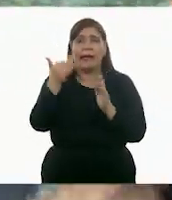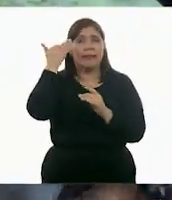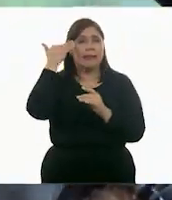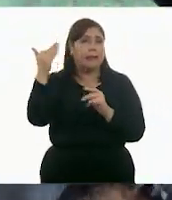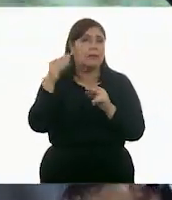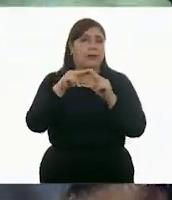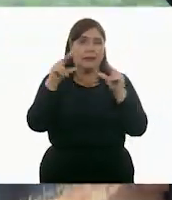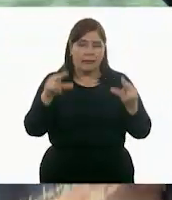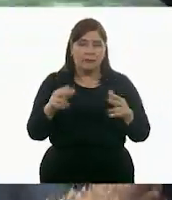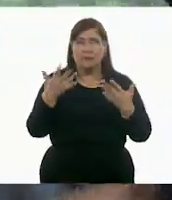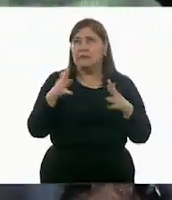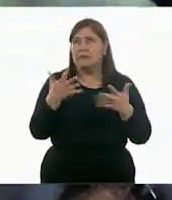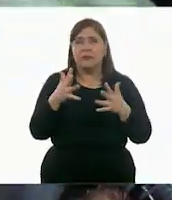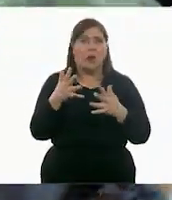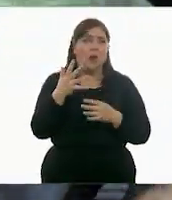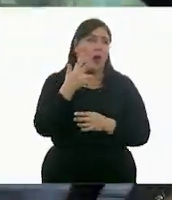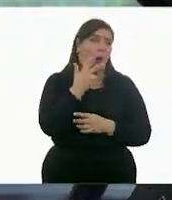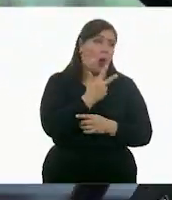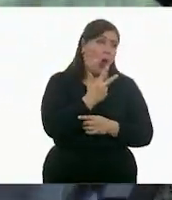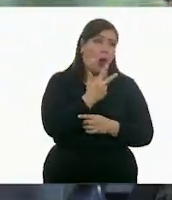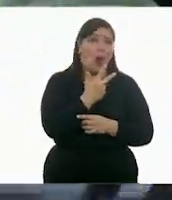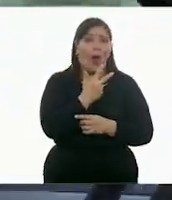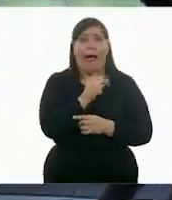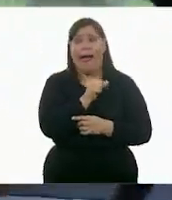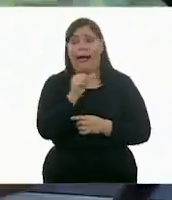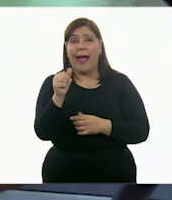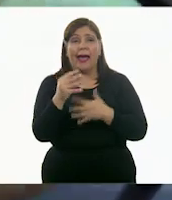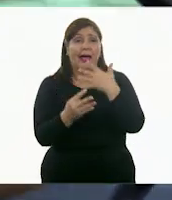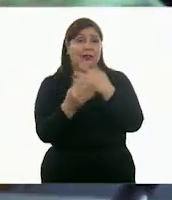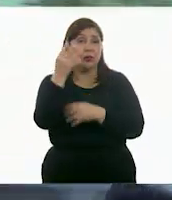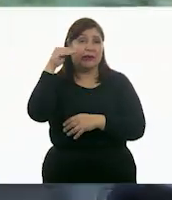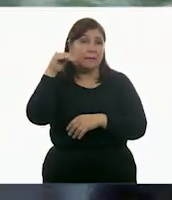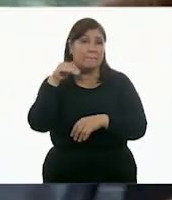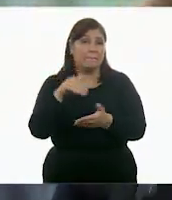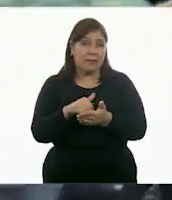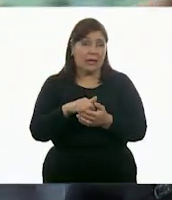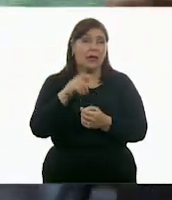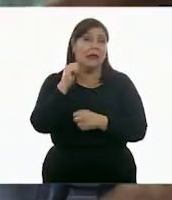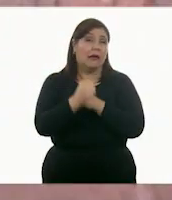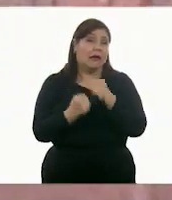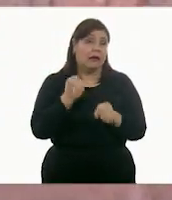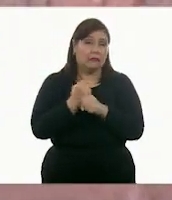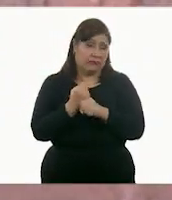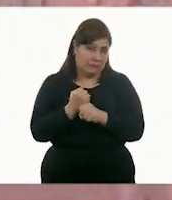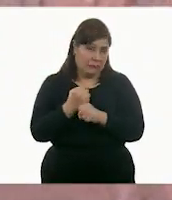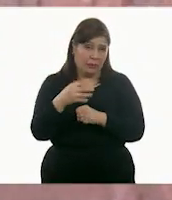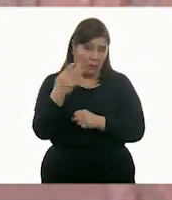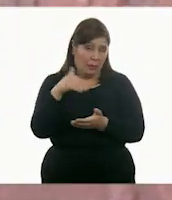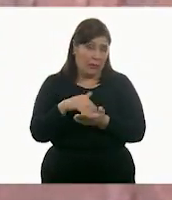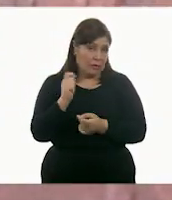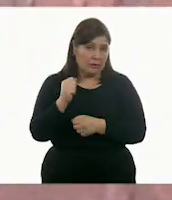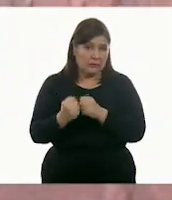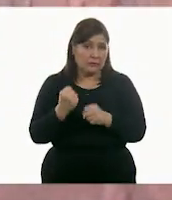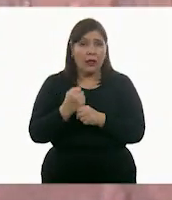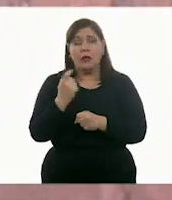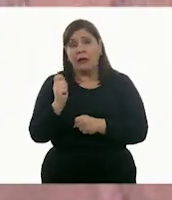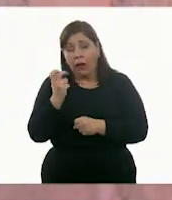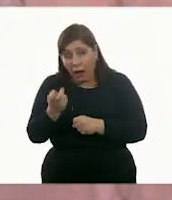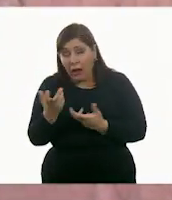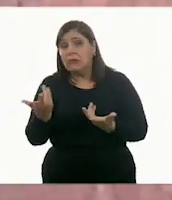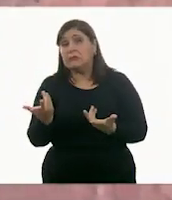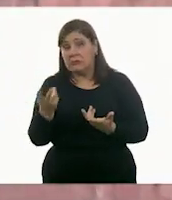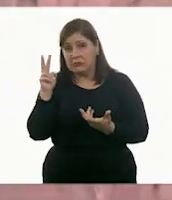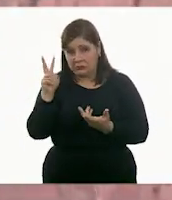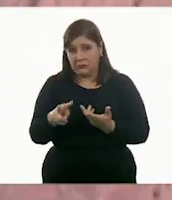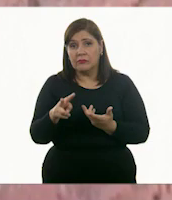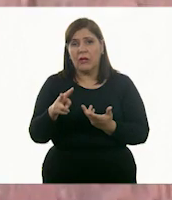una antigüedad entre 8 y casi 14,000 años, el más antiguo. Que por cierto, pues los pone por